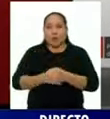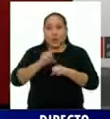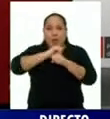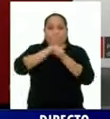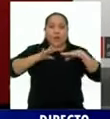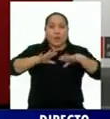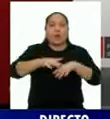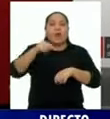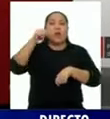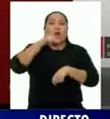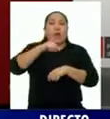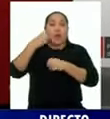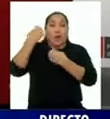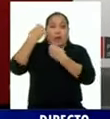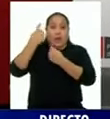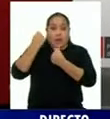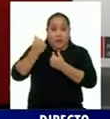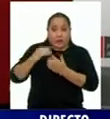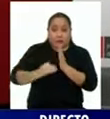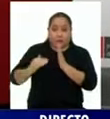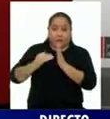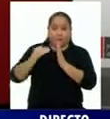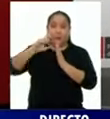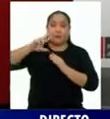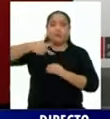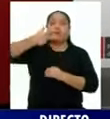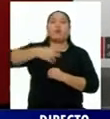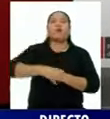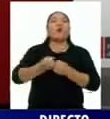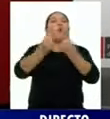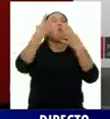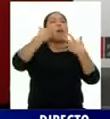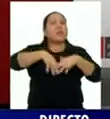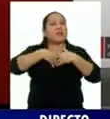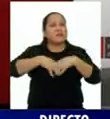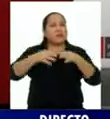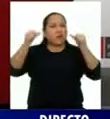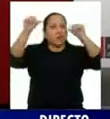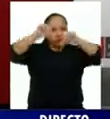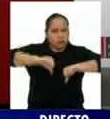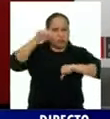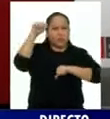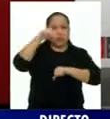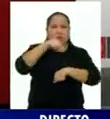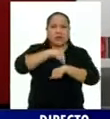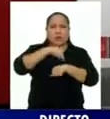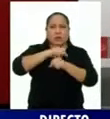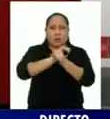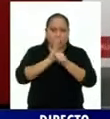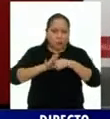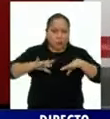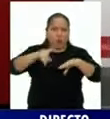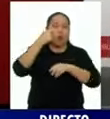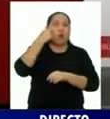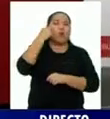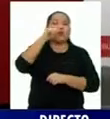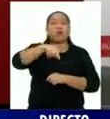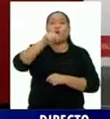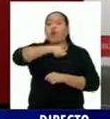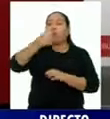hablando de préstamos, se ha triplicado. ¿Podría detallarnos cuántas empresas han quebrado producto de la pandemia y si conoce de otras que